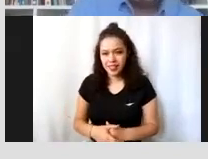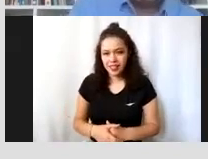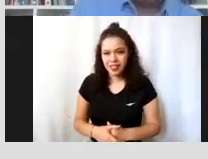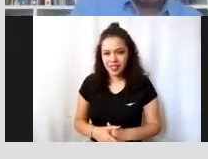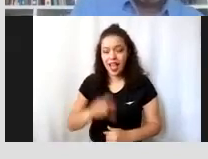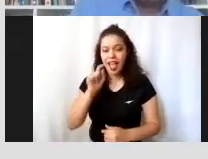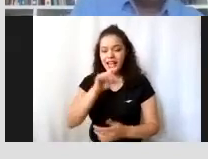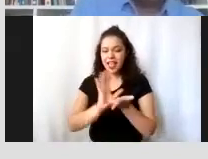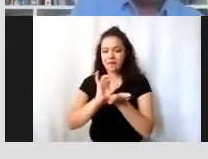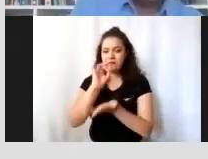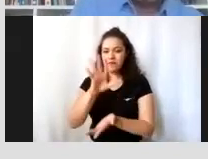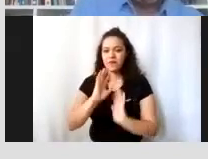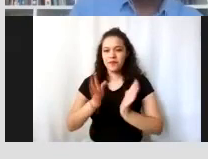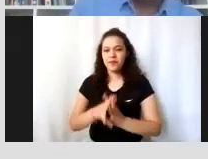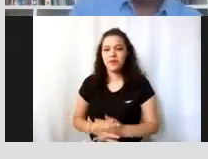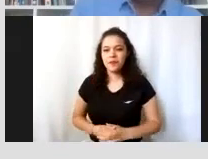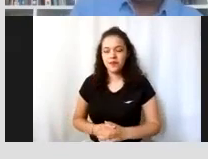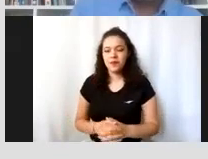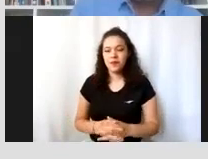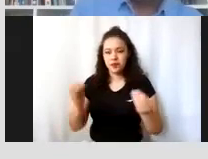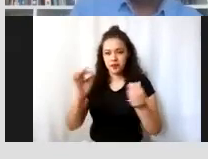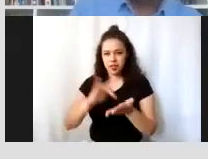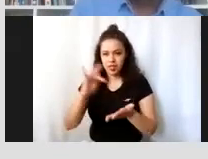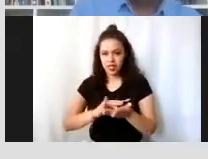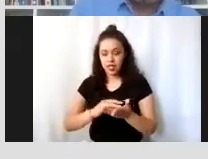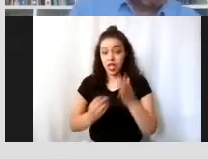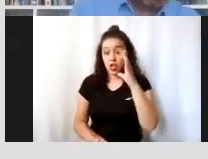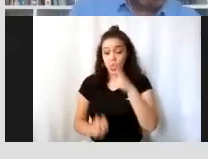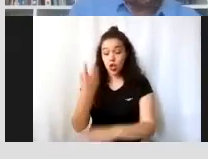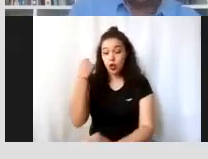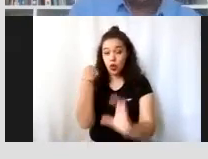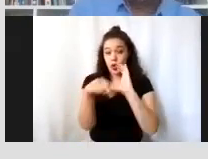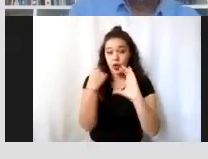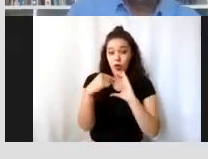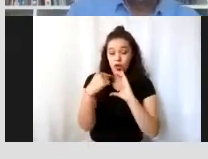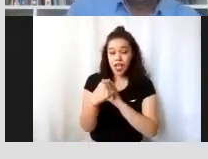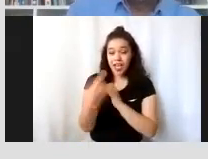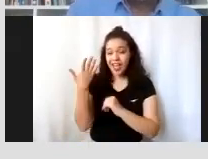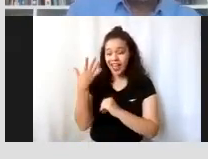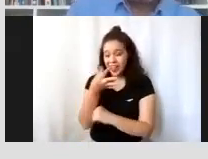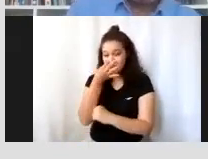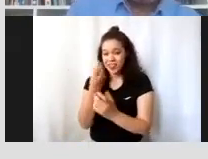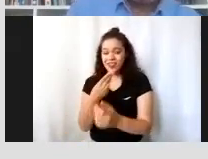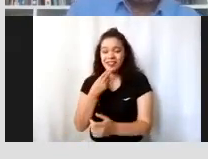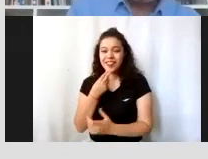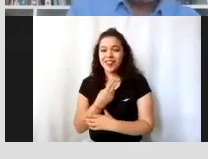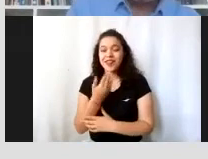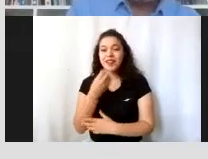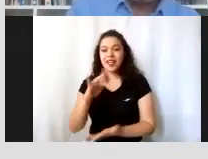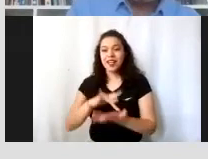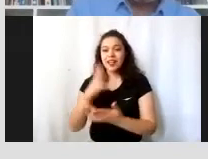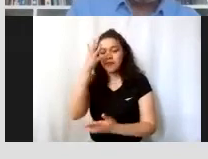Ahí está. Ahí está. Muchas gracias. Este es nuestro nuevo correo que estamos estrenando. Bien, gracias. Buen fin de